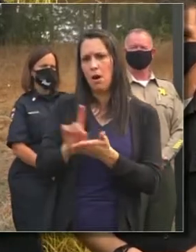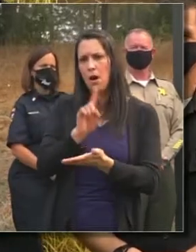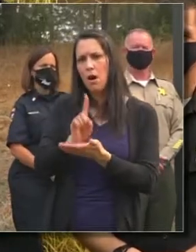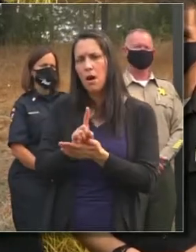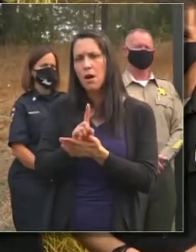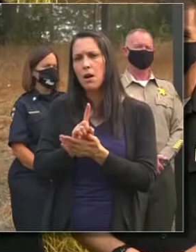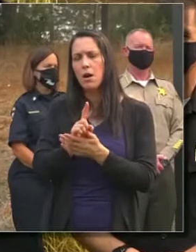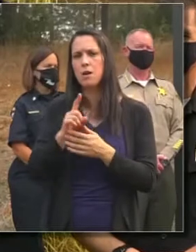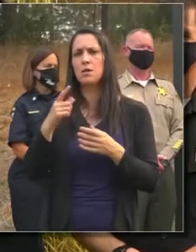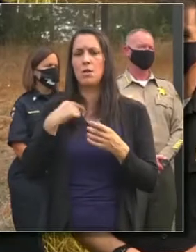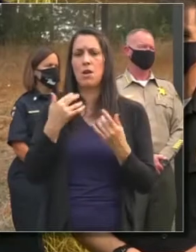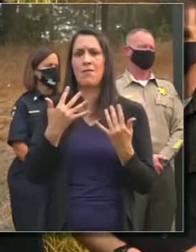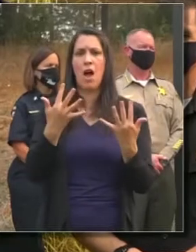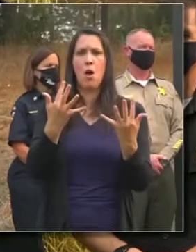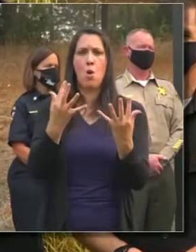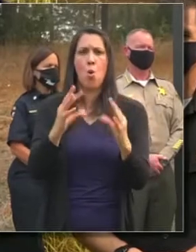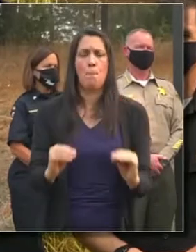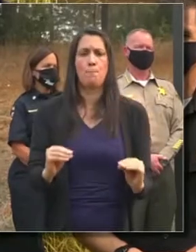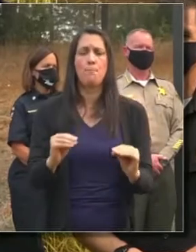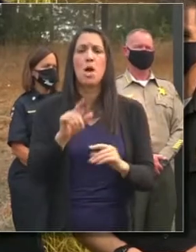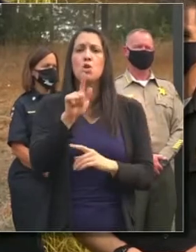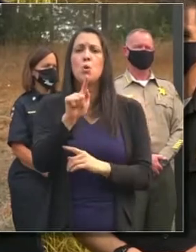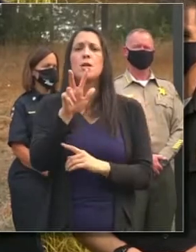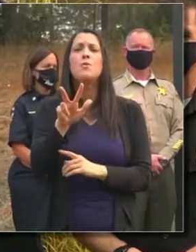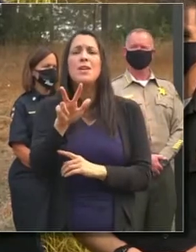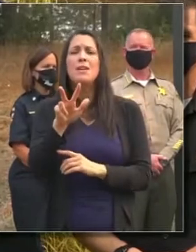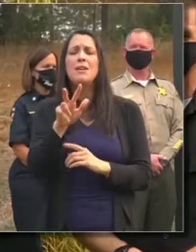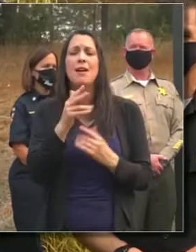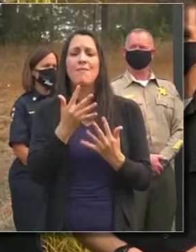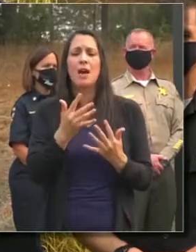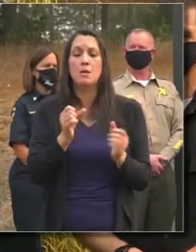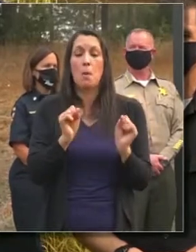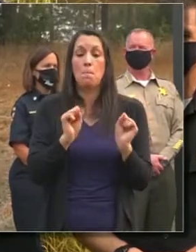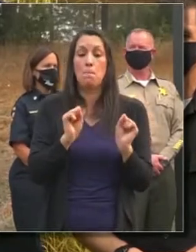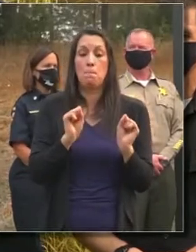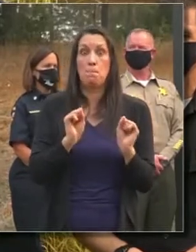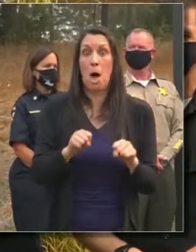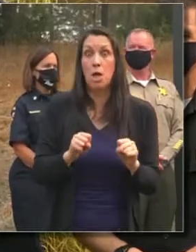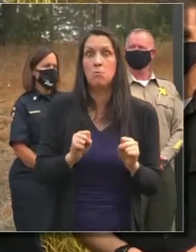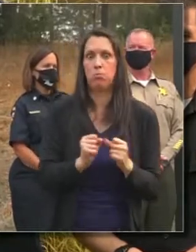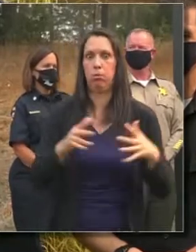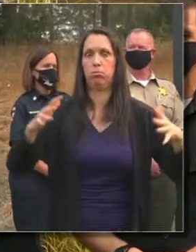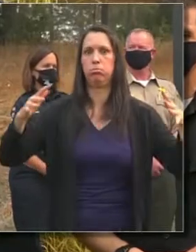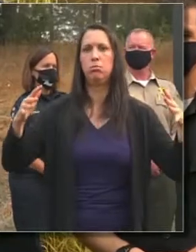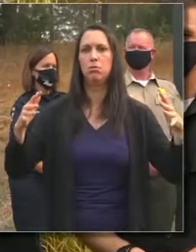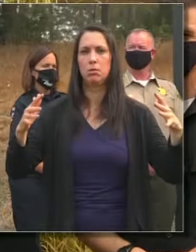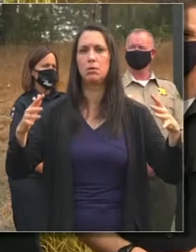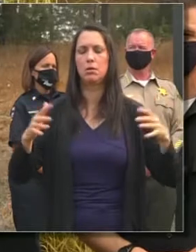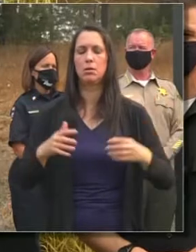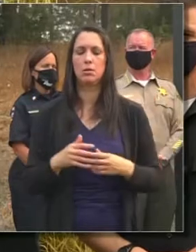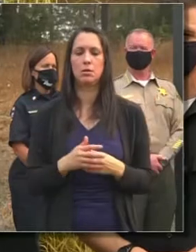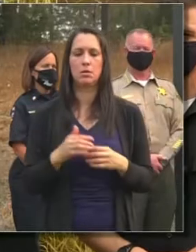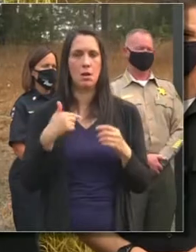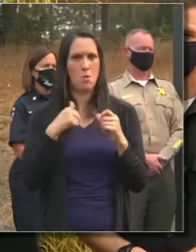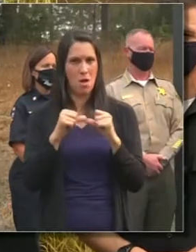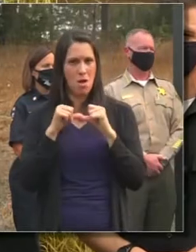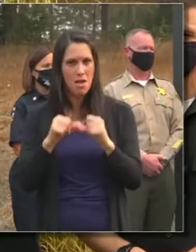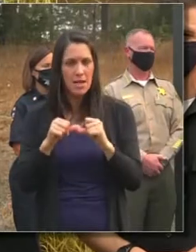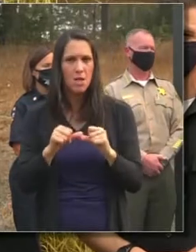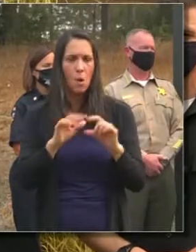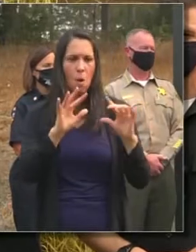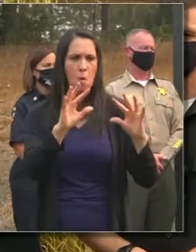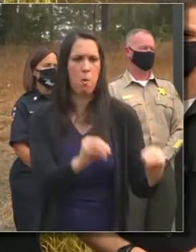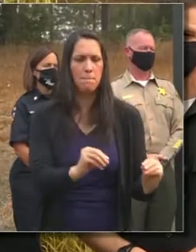horas hemos apagado 23 incendios que pudieron haberse convertido en incendios como este así que seguimos